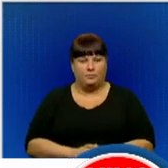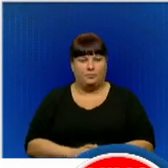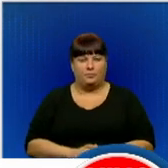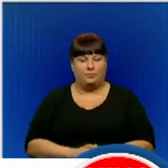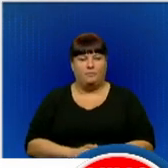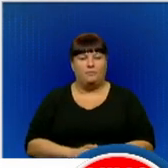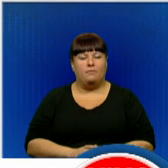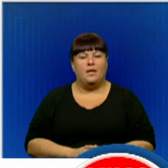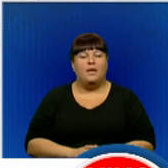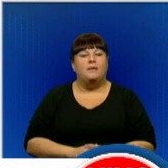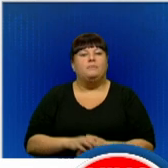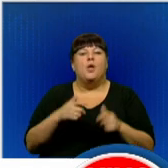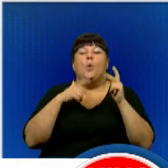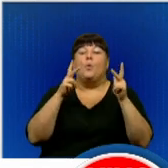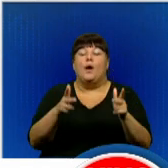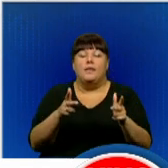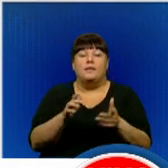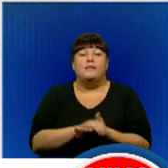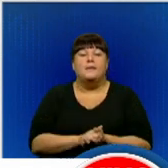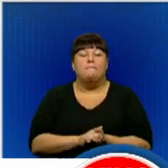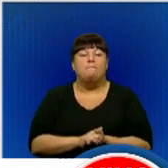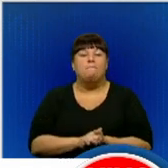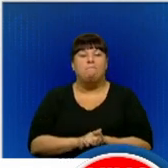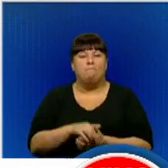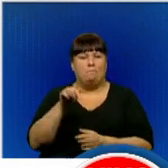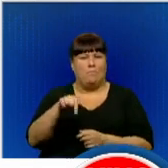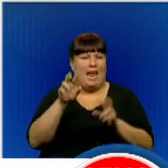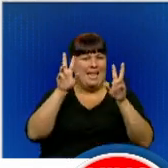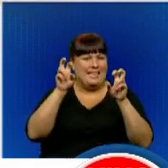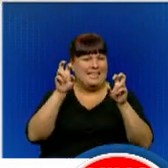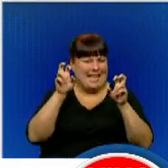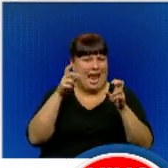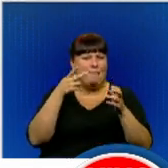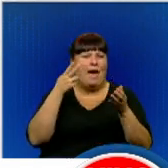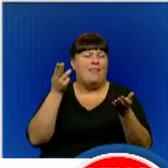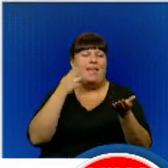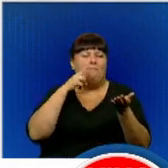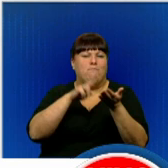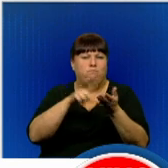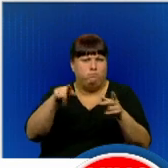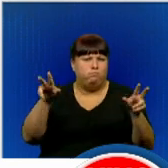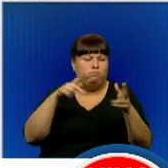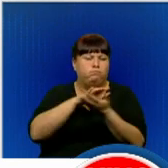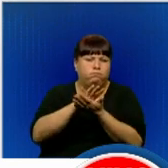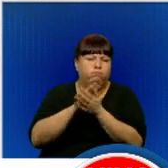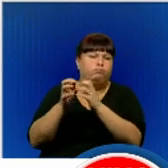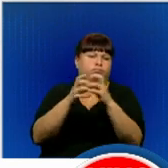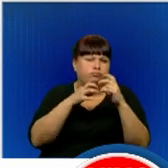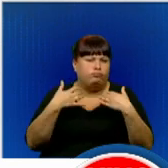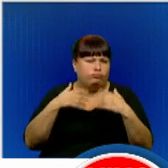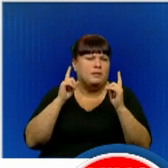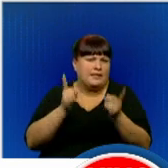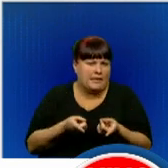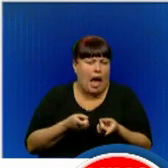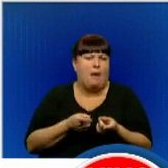quiero decir que este el tema del impacto fiscal que ha sido muy discutido y que incluso ha